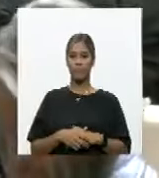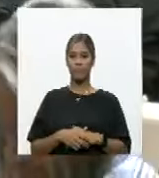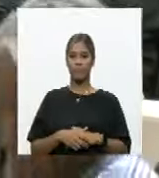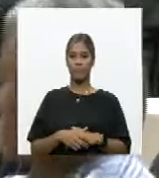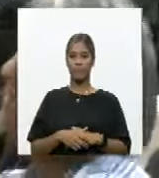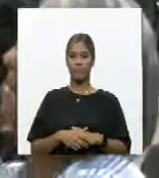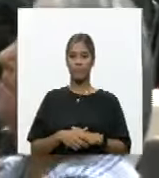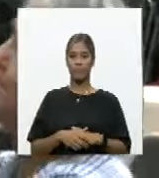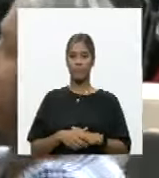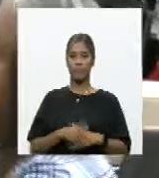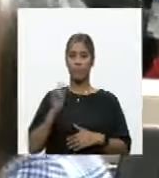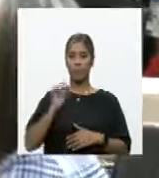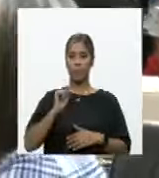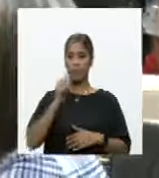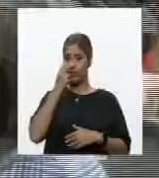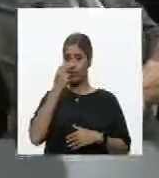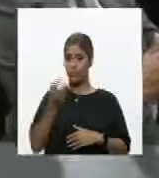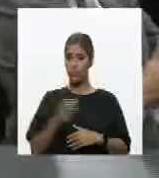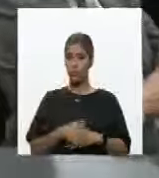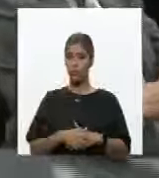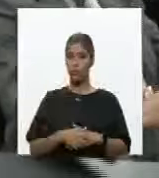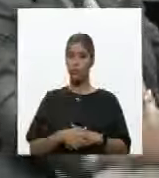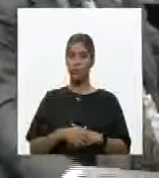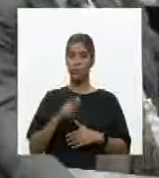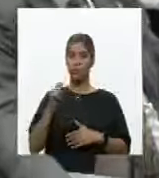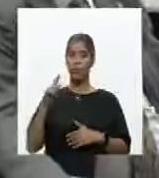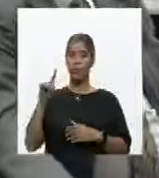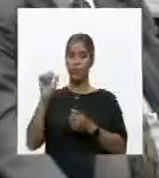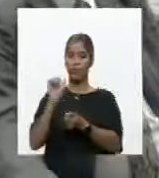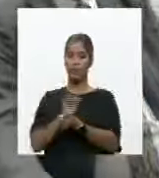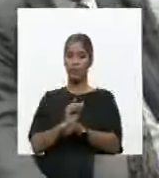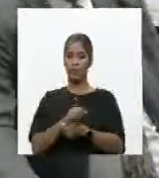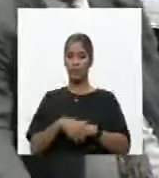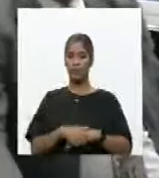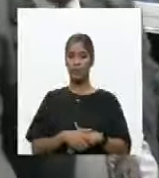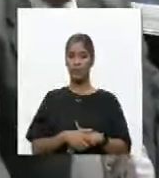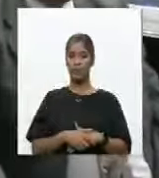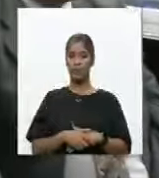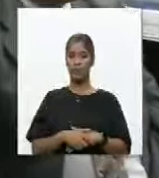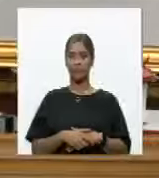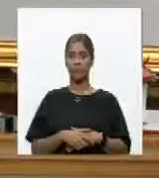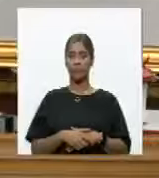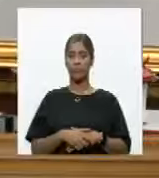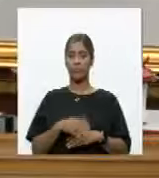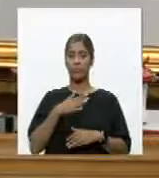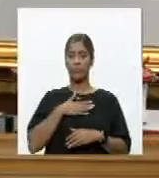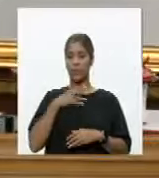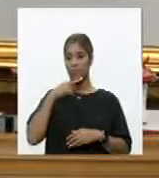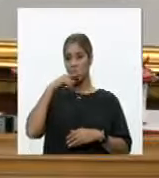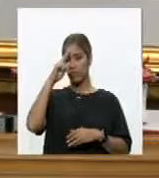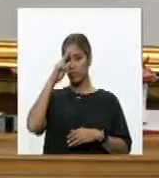Y en esa visita de Ali a la cárcel de Sabaneta, a mi padre,